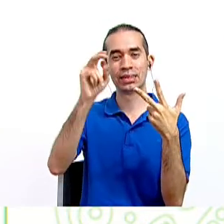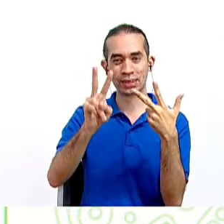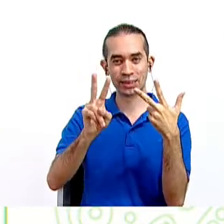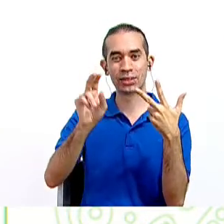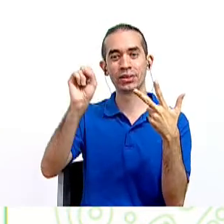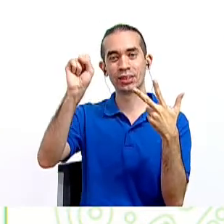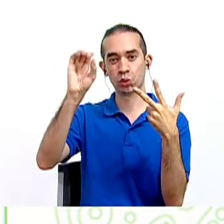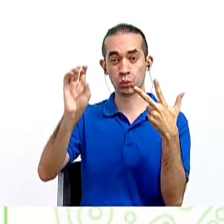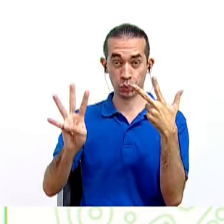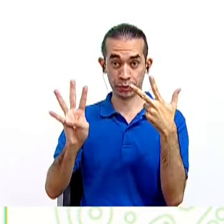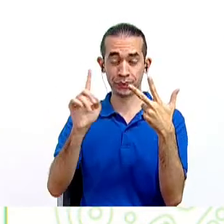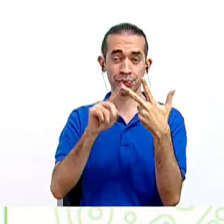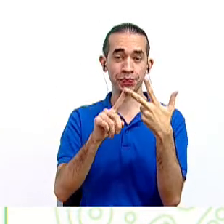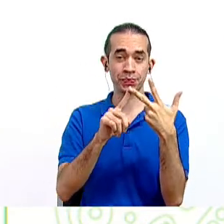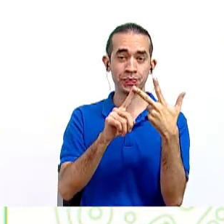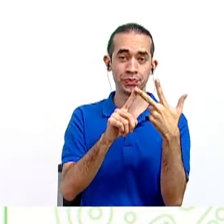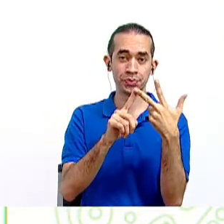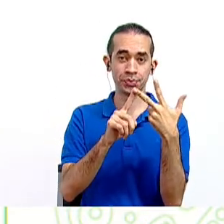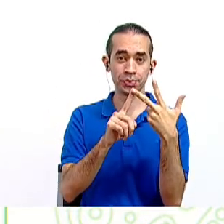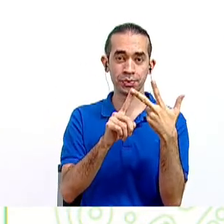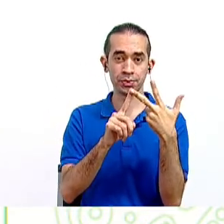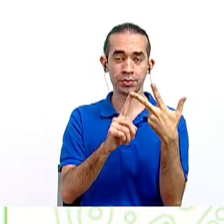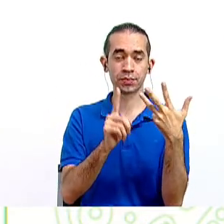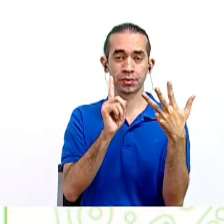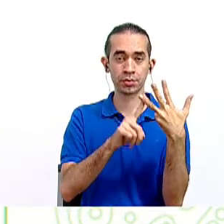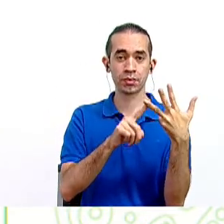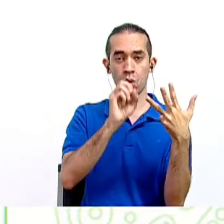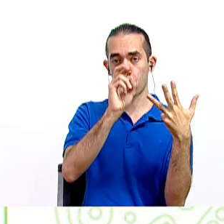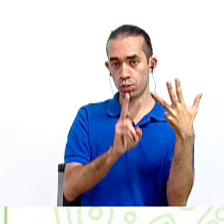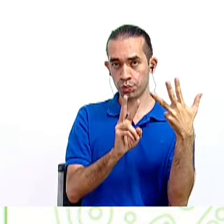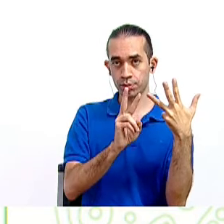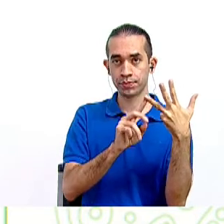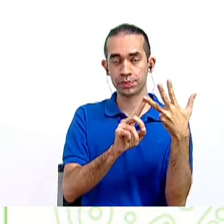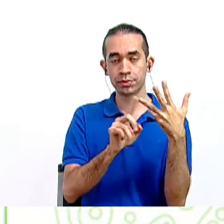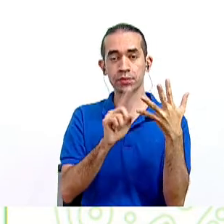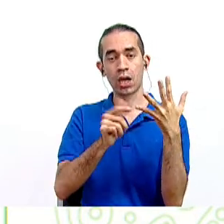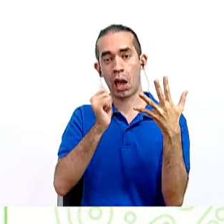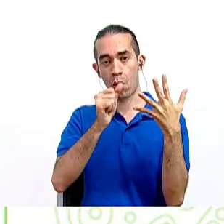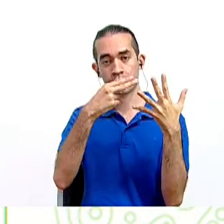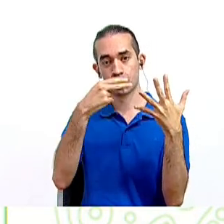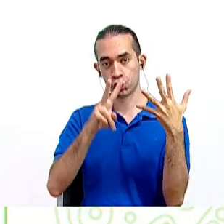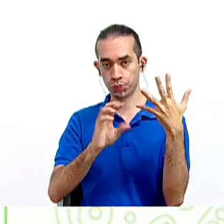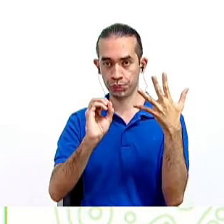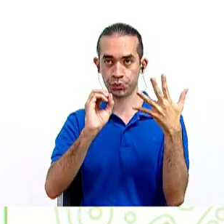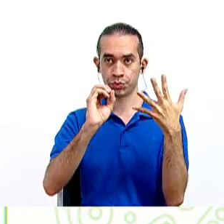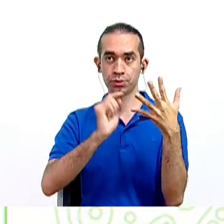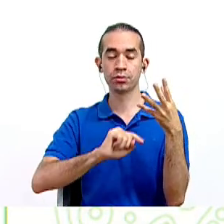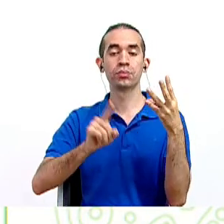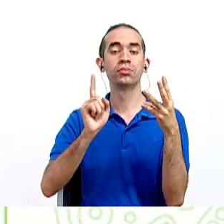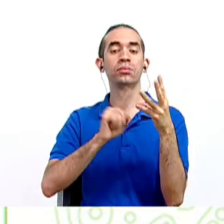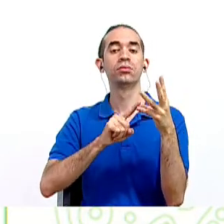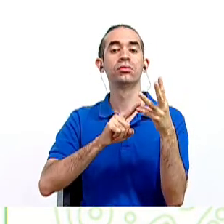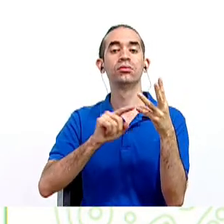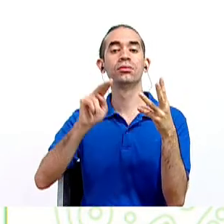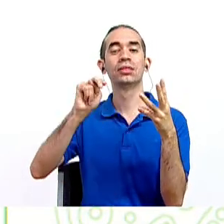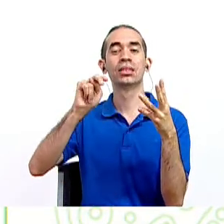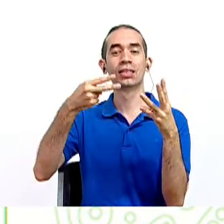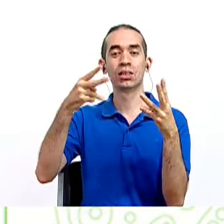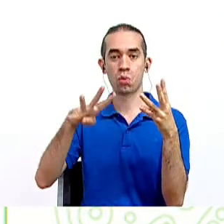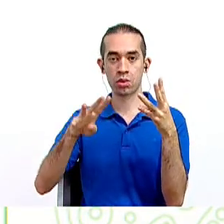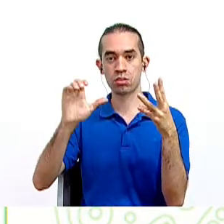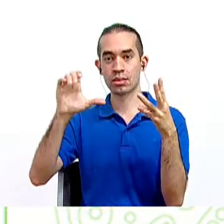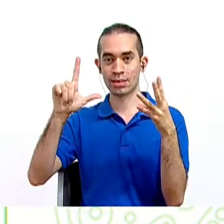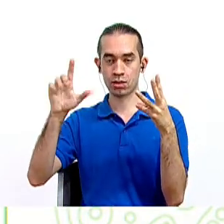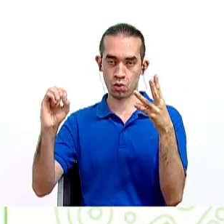sulfúrico, H2SO4, el oxígeno, O2, agua, H2O, e hipoclorito